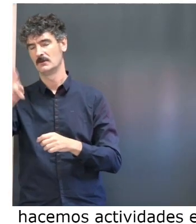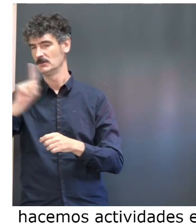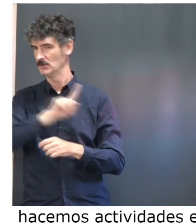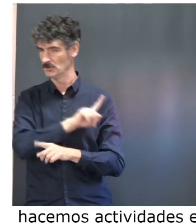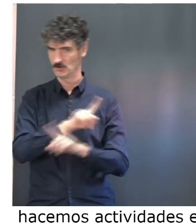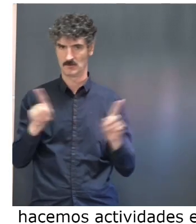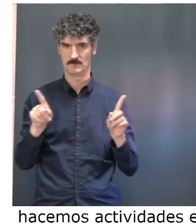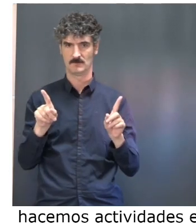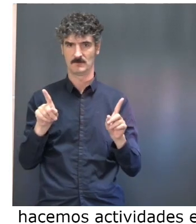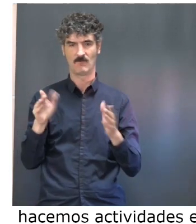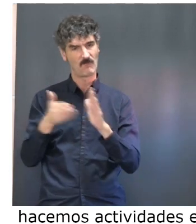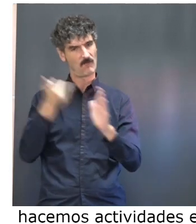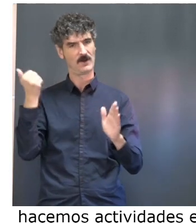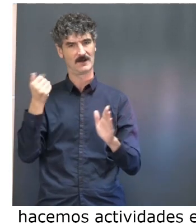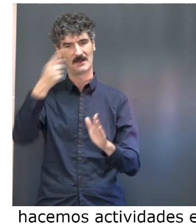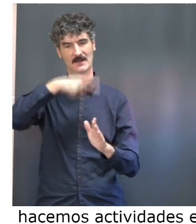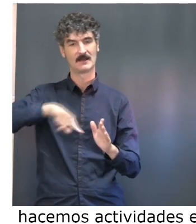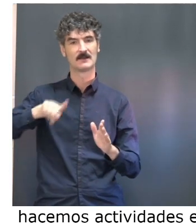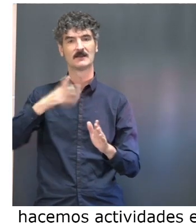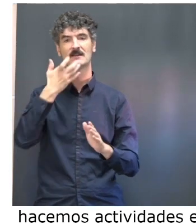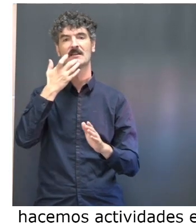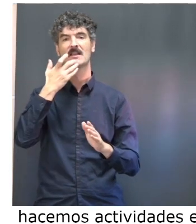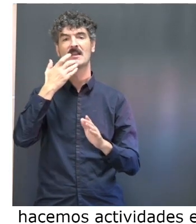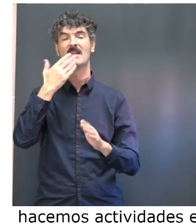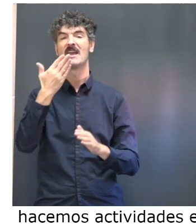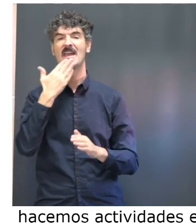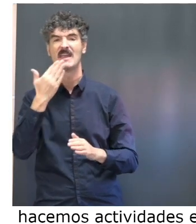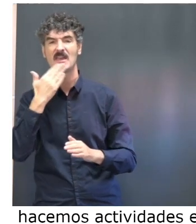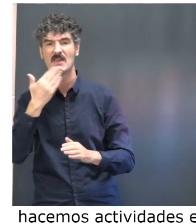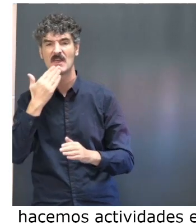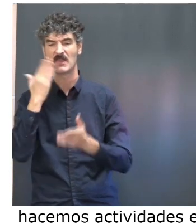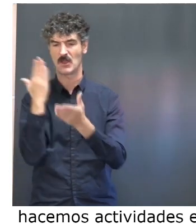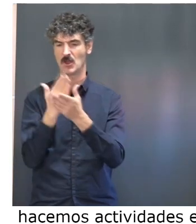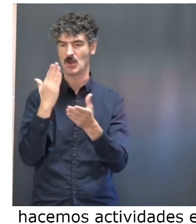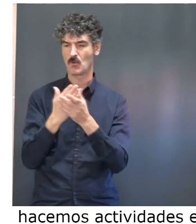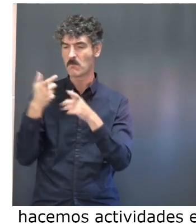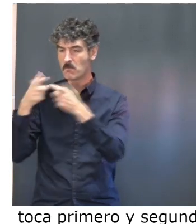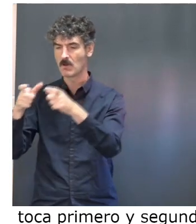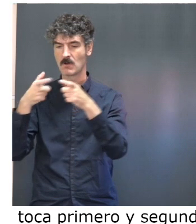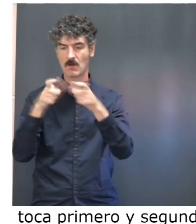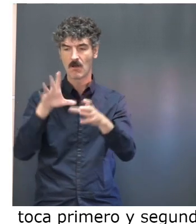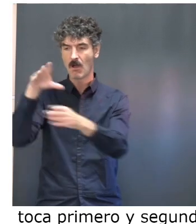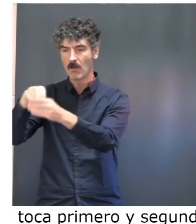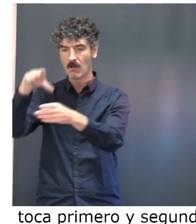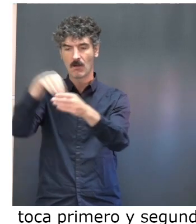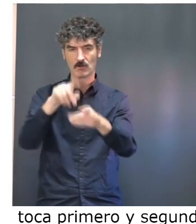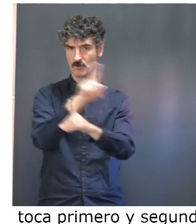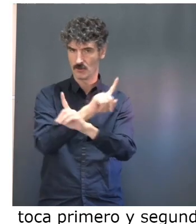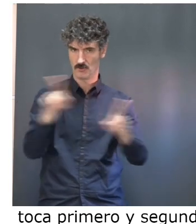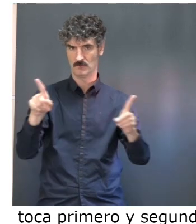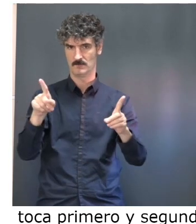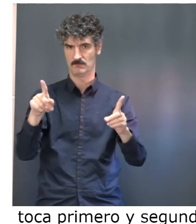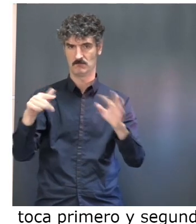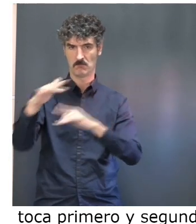debe eliminarse también, porque las realidades cronológicas o los cursos no determinan, no tienen por qué determinar a lo que